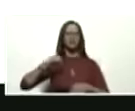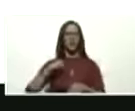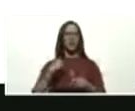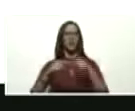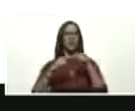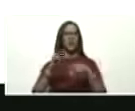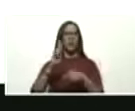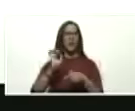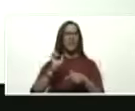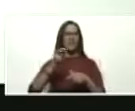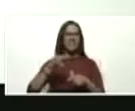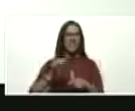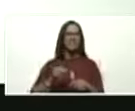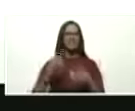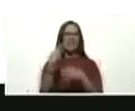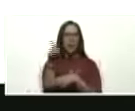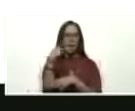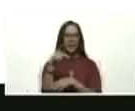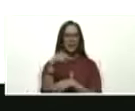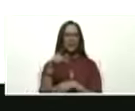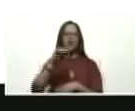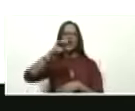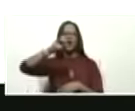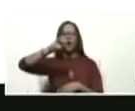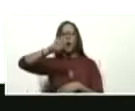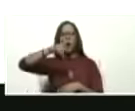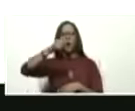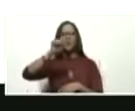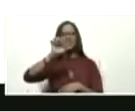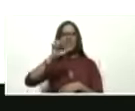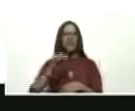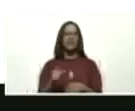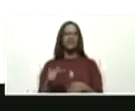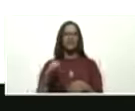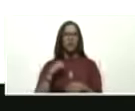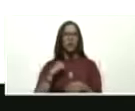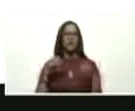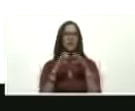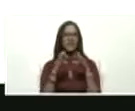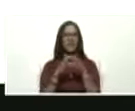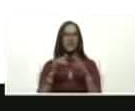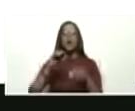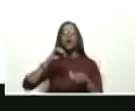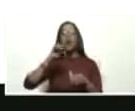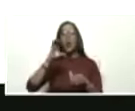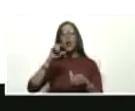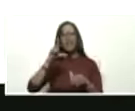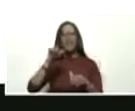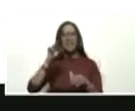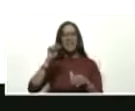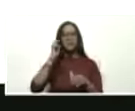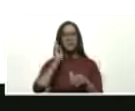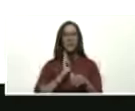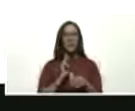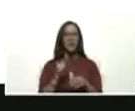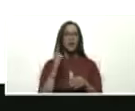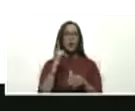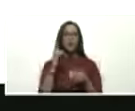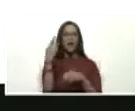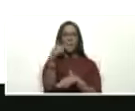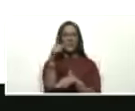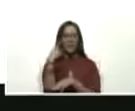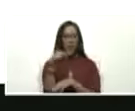UVC, de la parroquia José Antonio Páez. Pertenezco al sector Colina Bolivariana. Una parroquia,